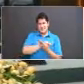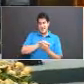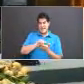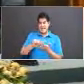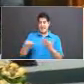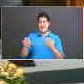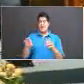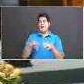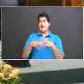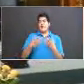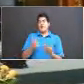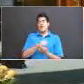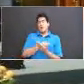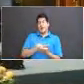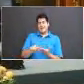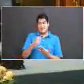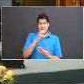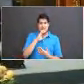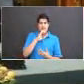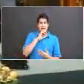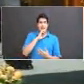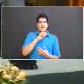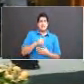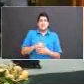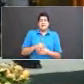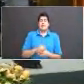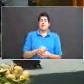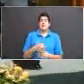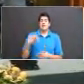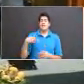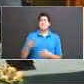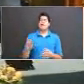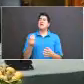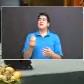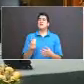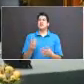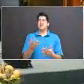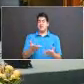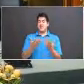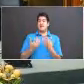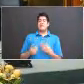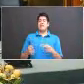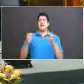es la Santa Cena. ¿Para qué voy a traer gente, hermano?